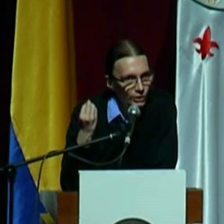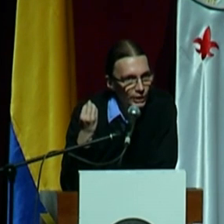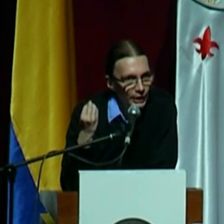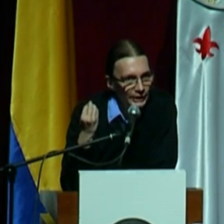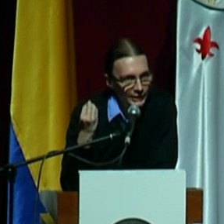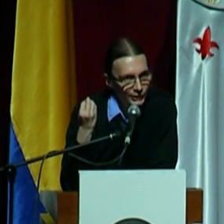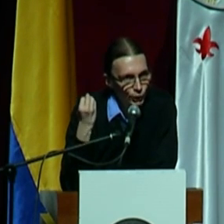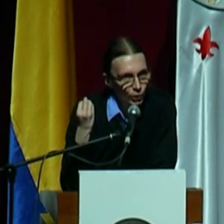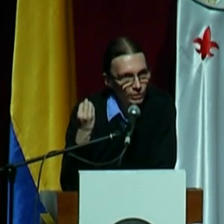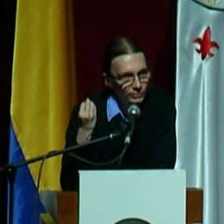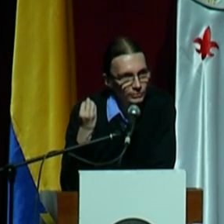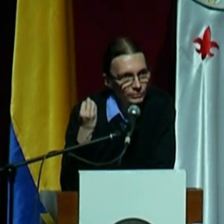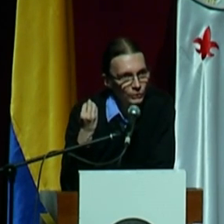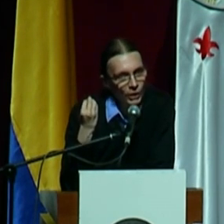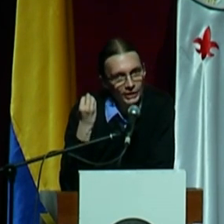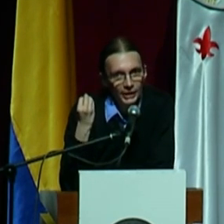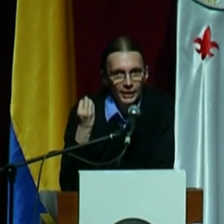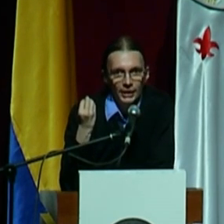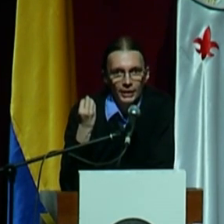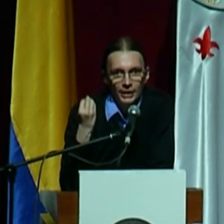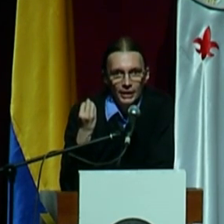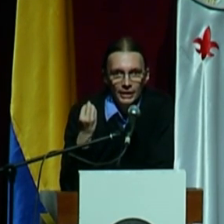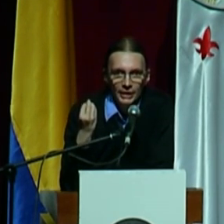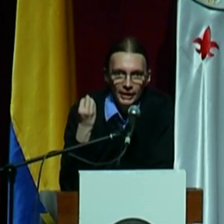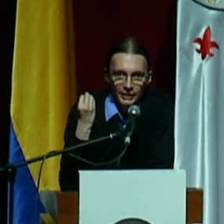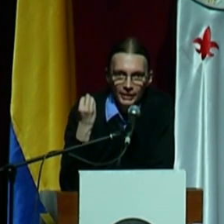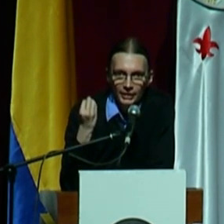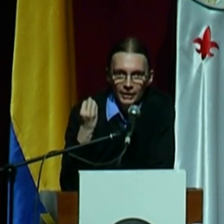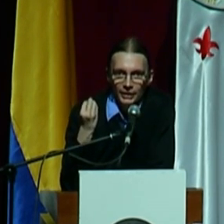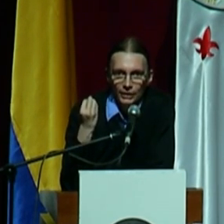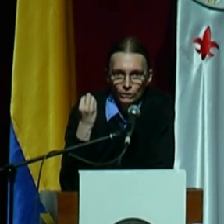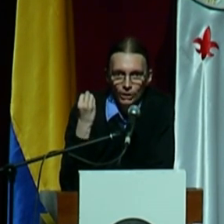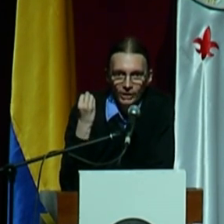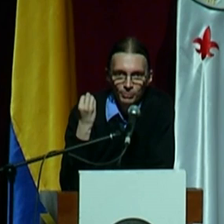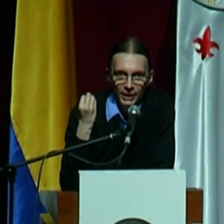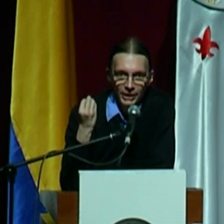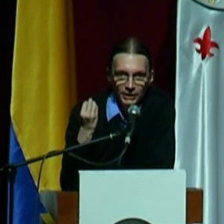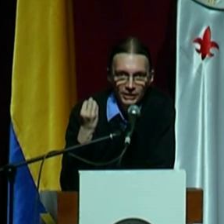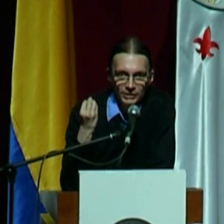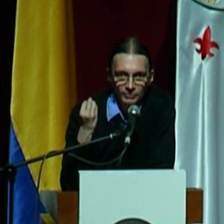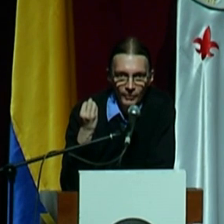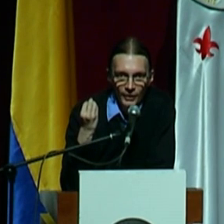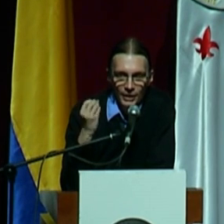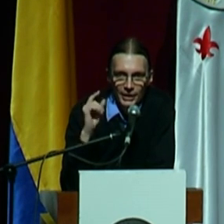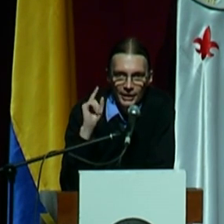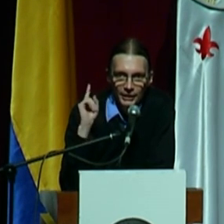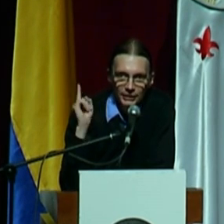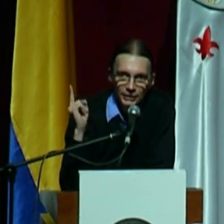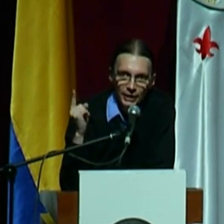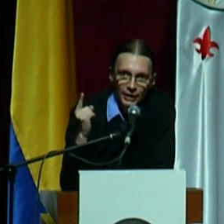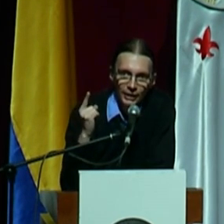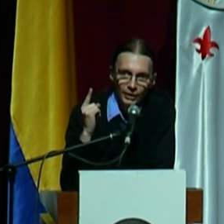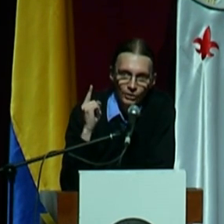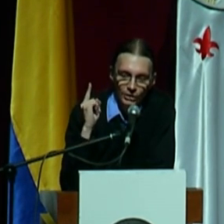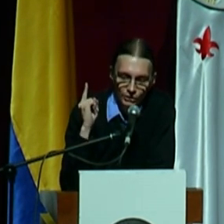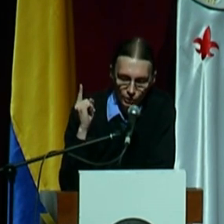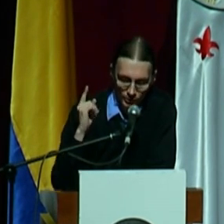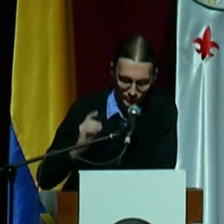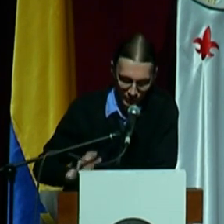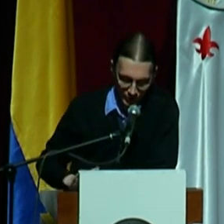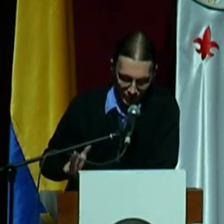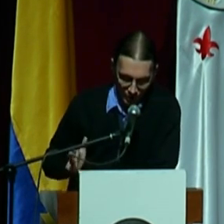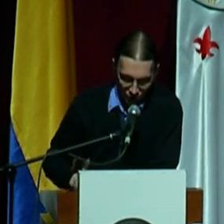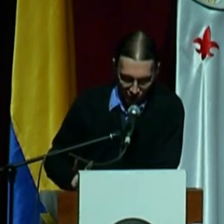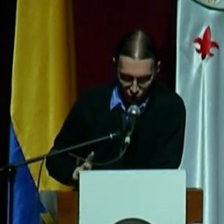cosmos es el Sol, no la Tierra, y que la Tierra y los demás planetas giran alrededor del